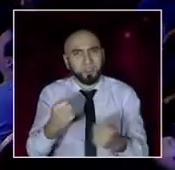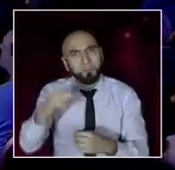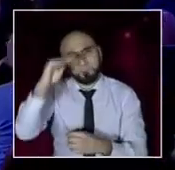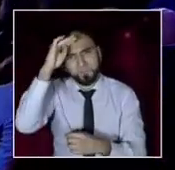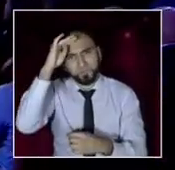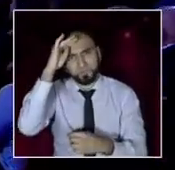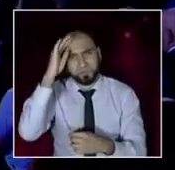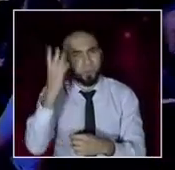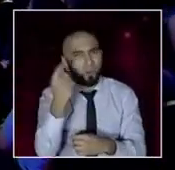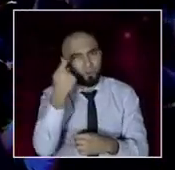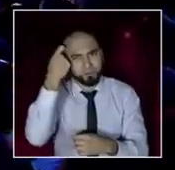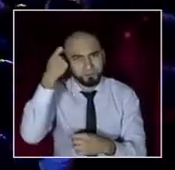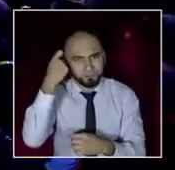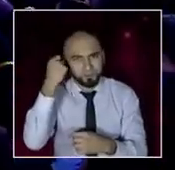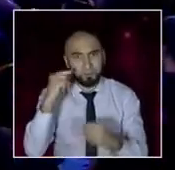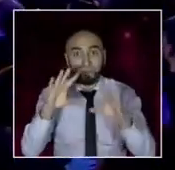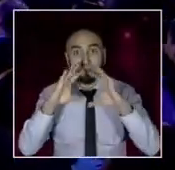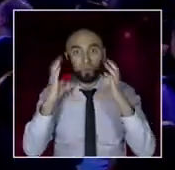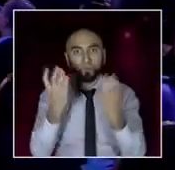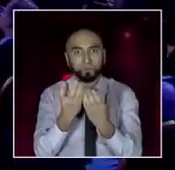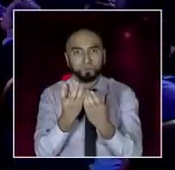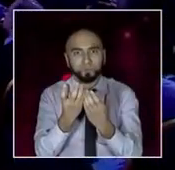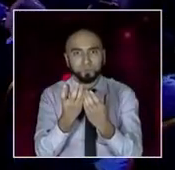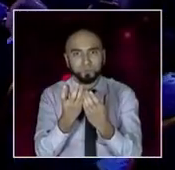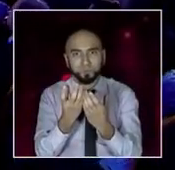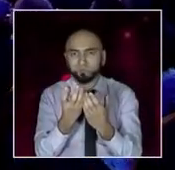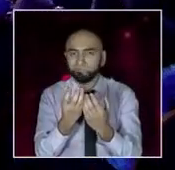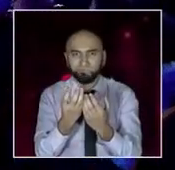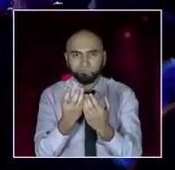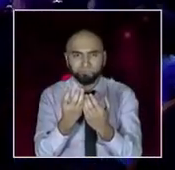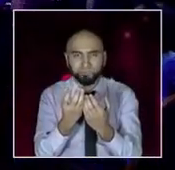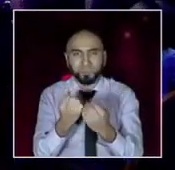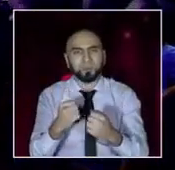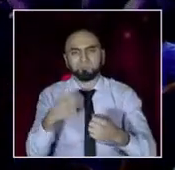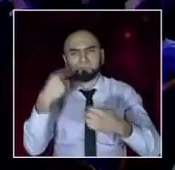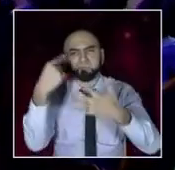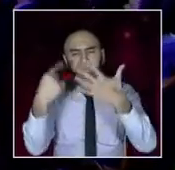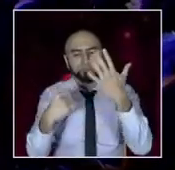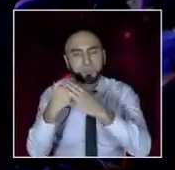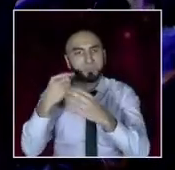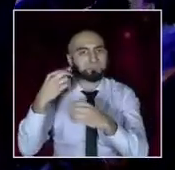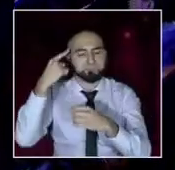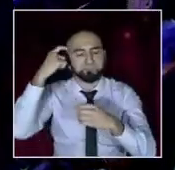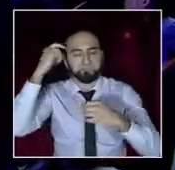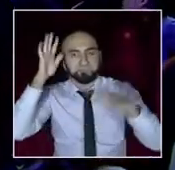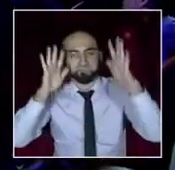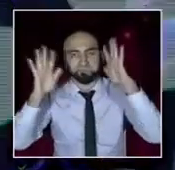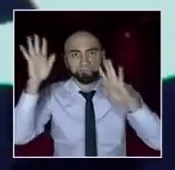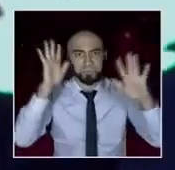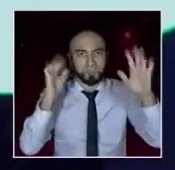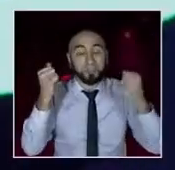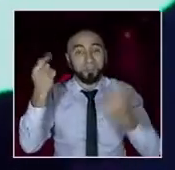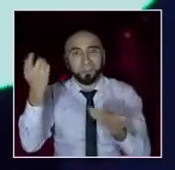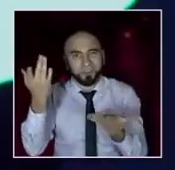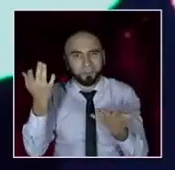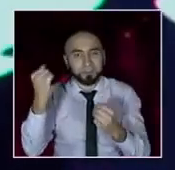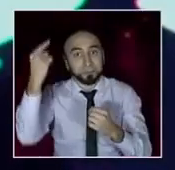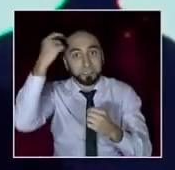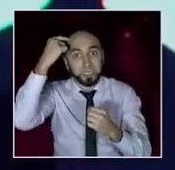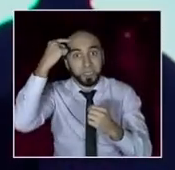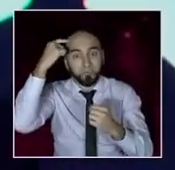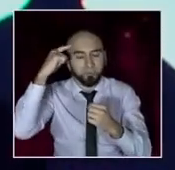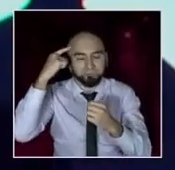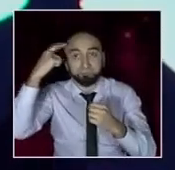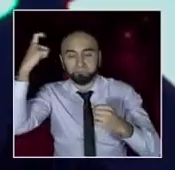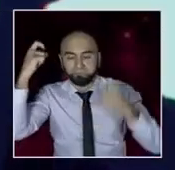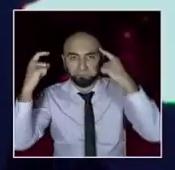del mundo alrededor de nosotros y de nosotros en ella, son tipos de alucinaciones controladas generados por el cerebro y diseñados por